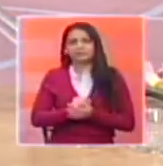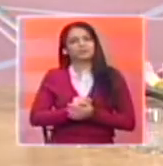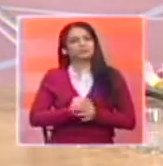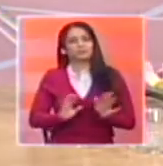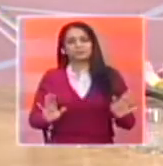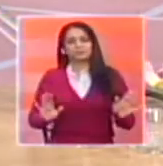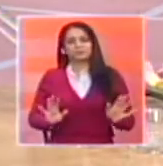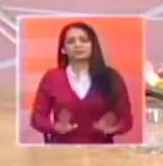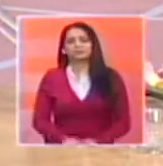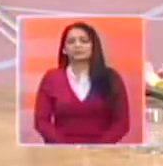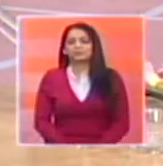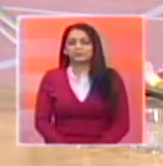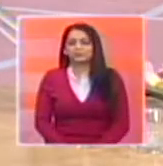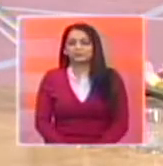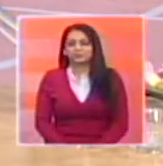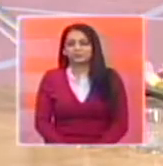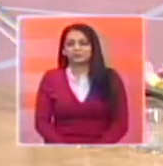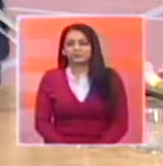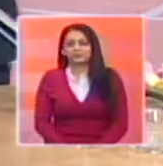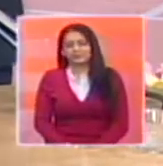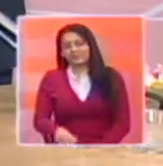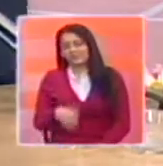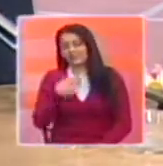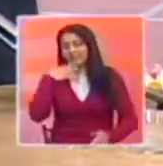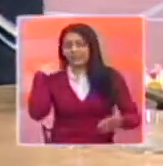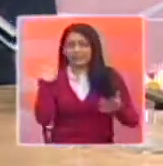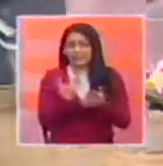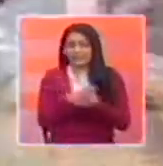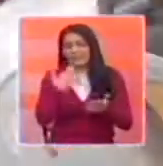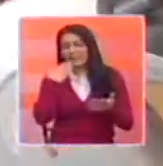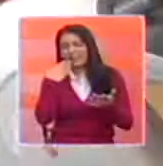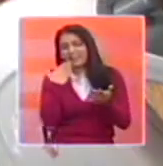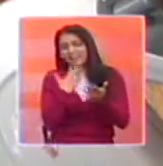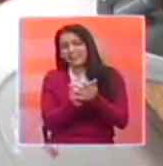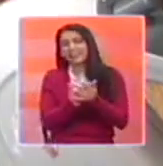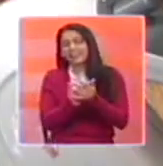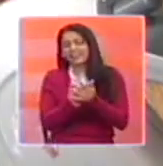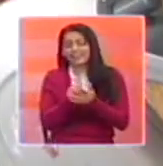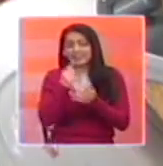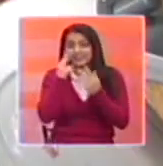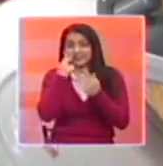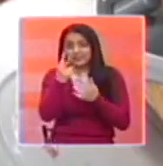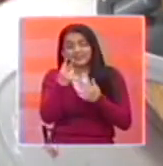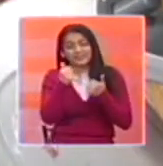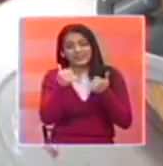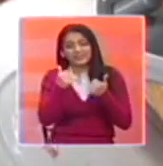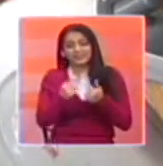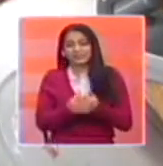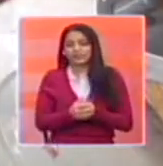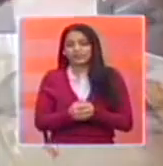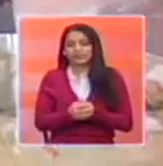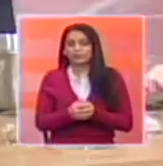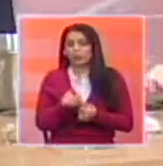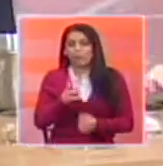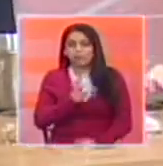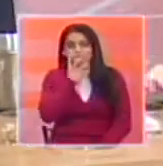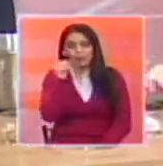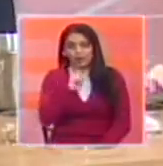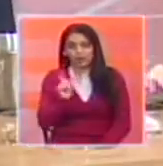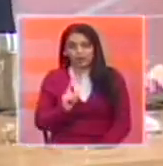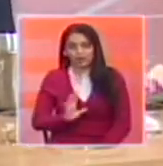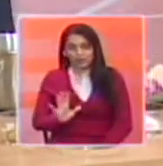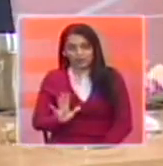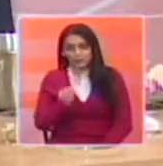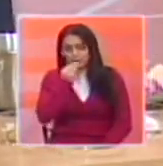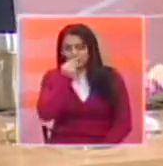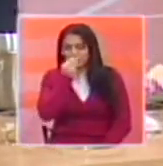nada más. Ya. Manjar. Ay, para gracias, Viachi. Muchas gracias. Gusto de escucharla y verla. Ya, pero que se les quite el coraje entonces, Lucía.